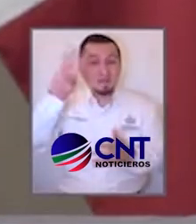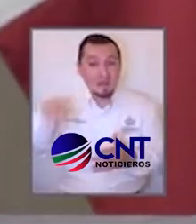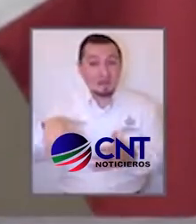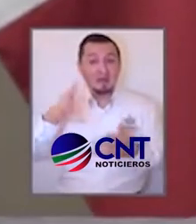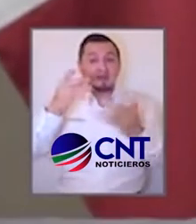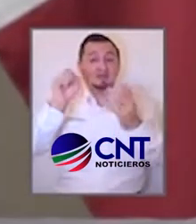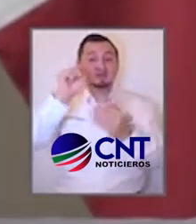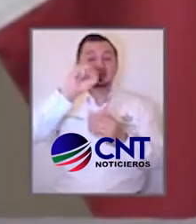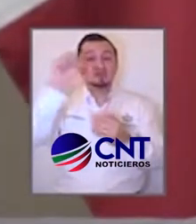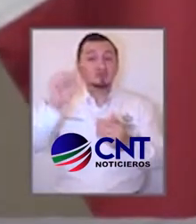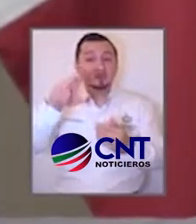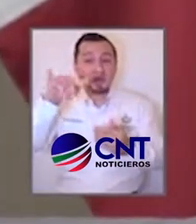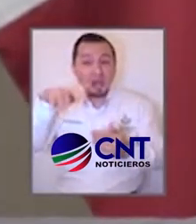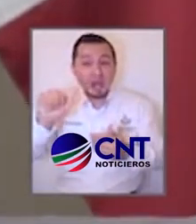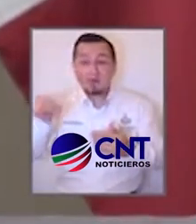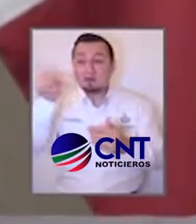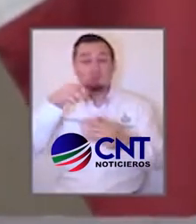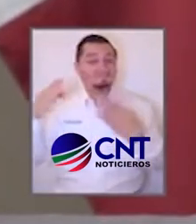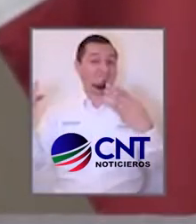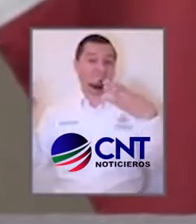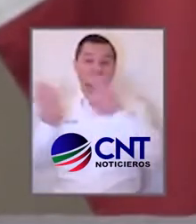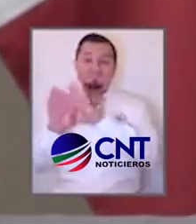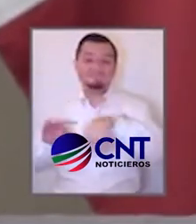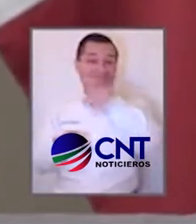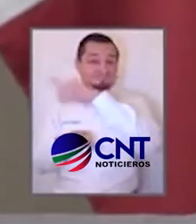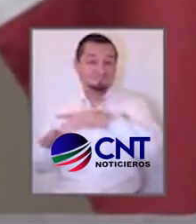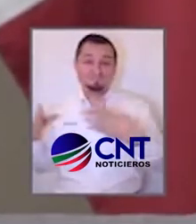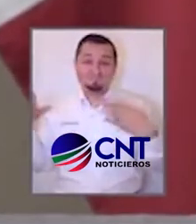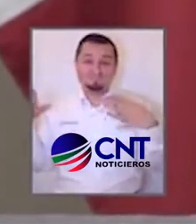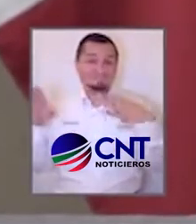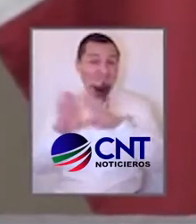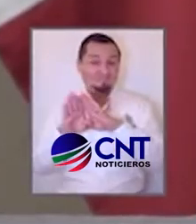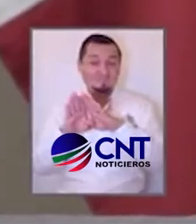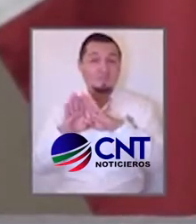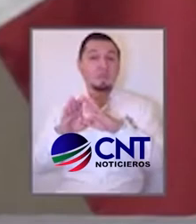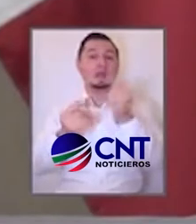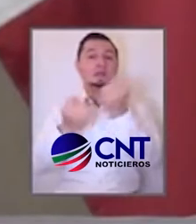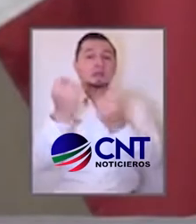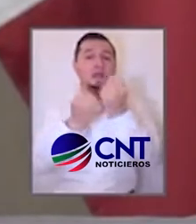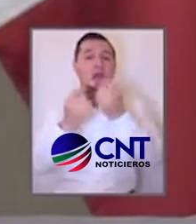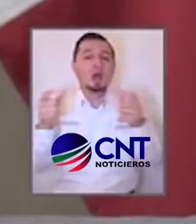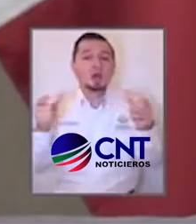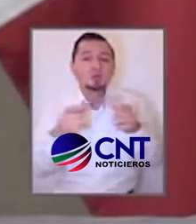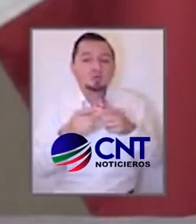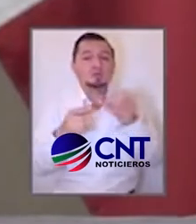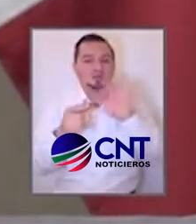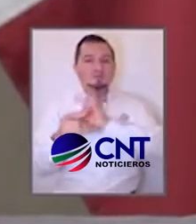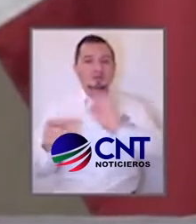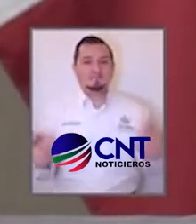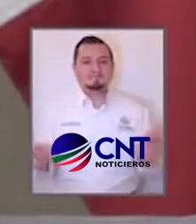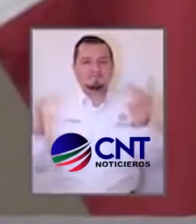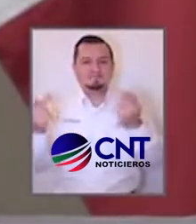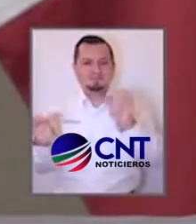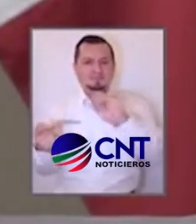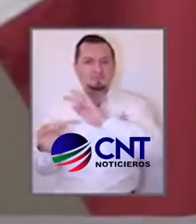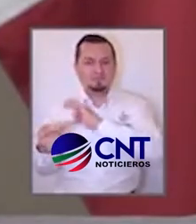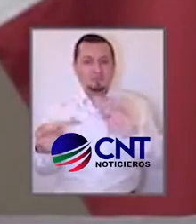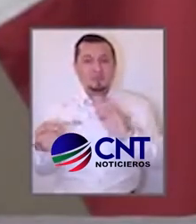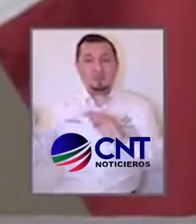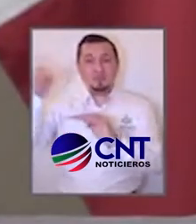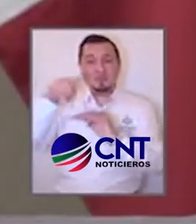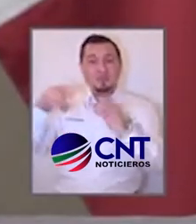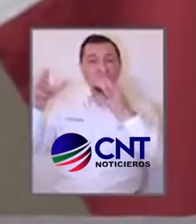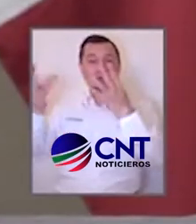No van a abrir los Walmart, no van a abrir los Sorianas. Los fines de semana se suspende esa actividad, que es la que concentra personas. Todos esos